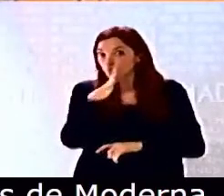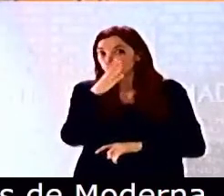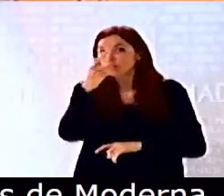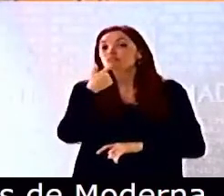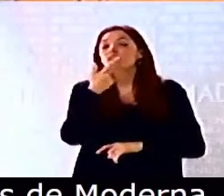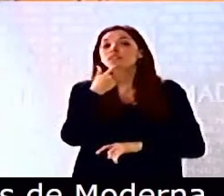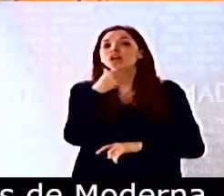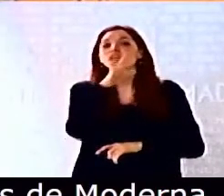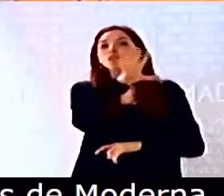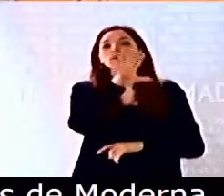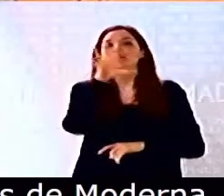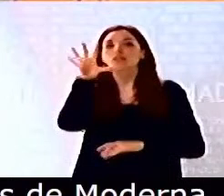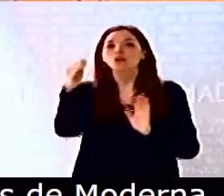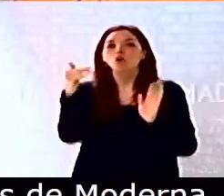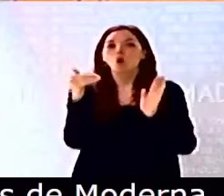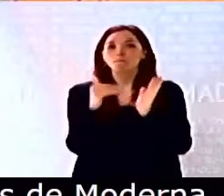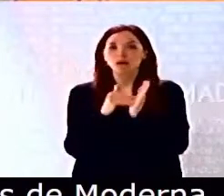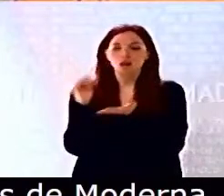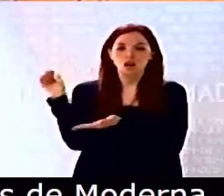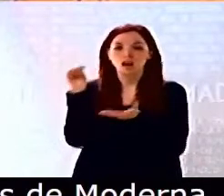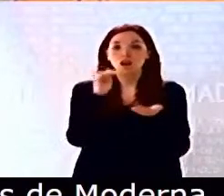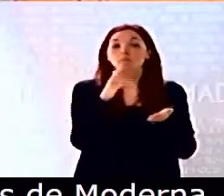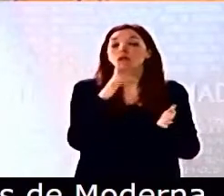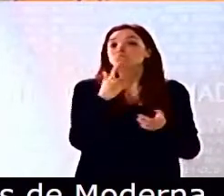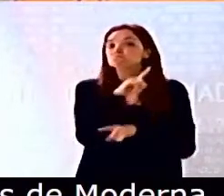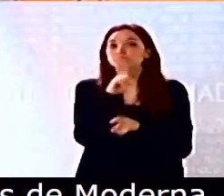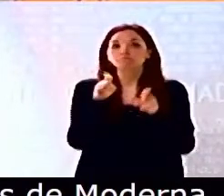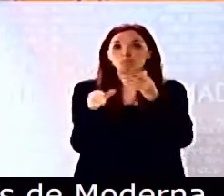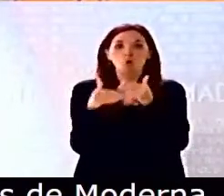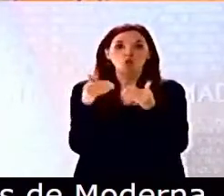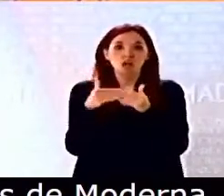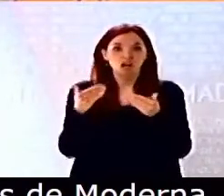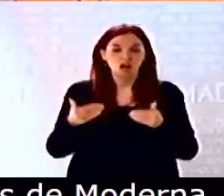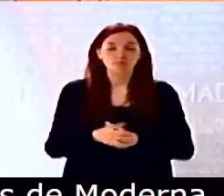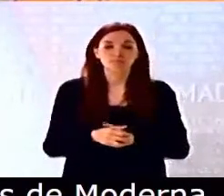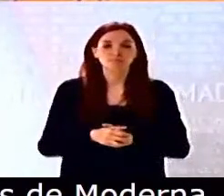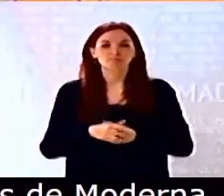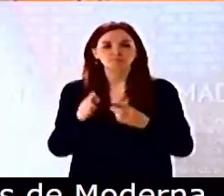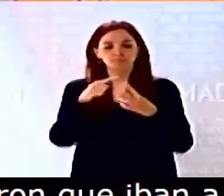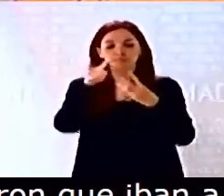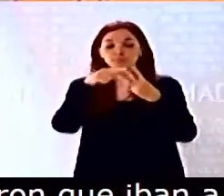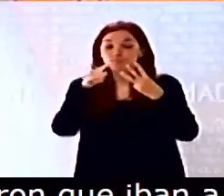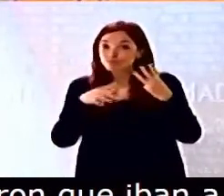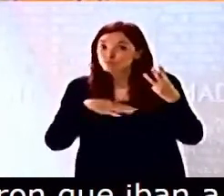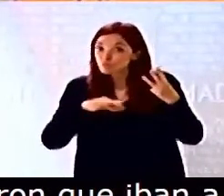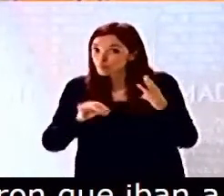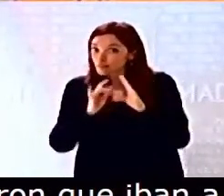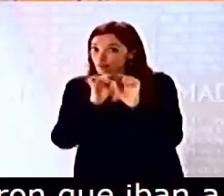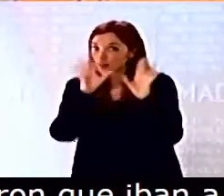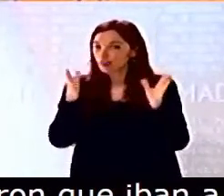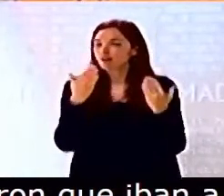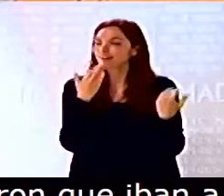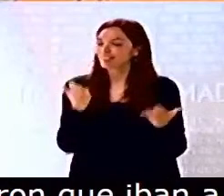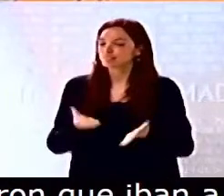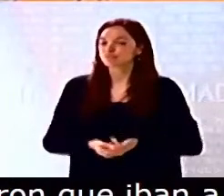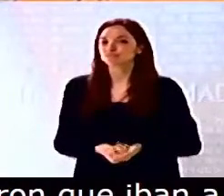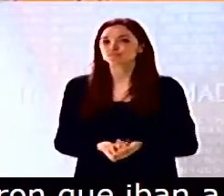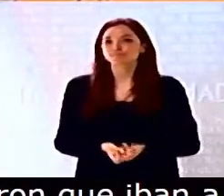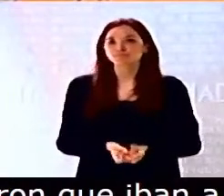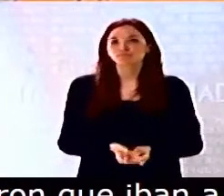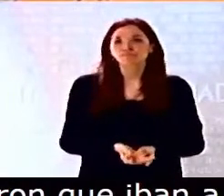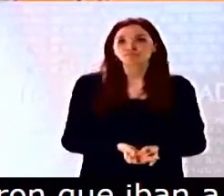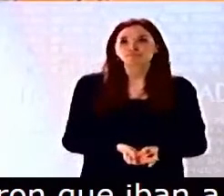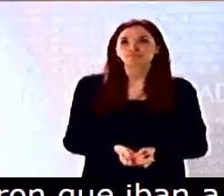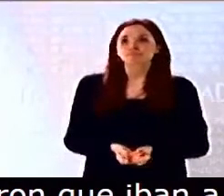55.000 de Pfizer y de AstraZeneca, no dijimos de ninguna de Moderna. No sé si me lo puede aclarar. Muchísimas gracias.